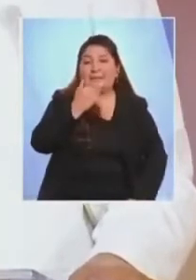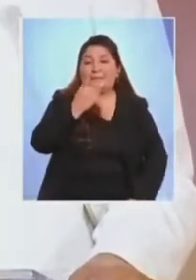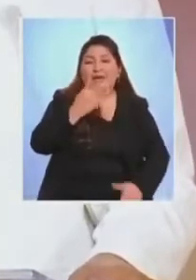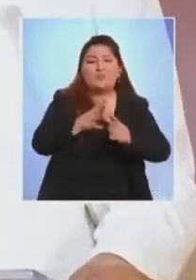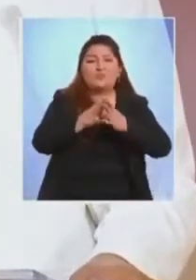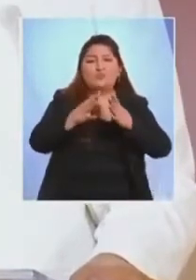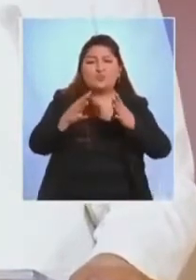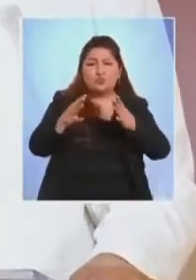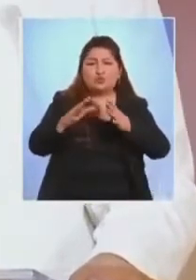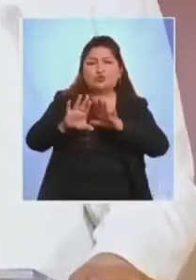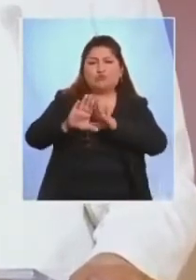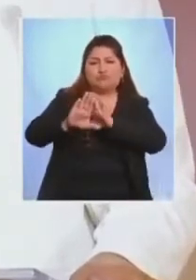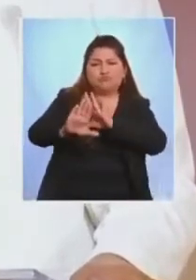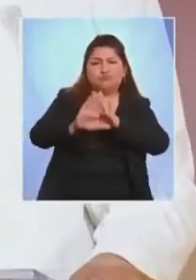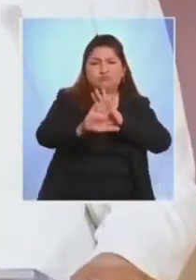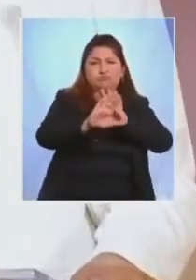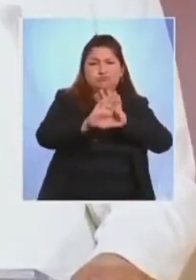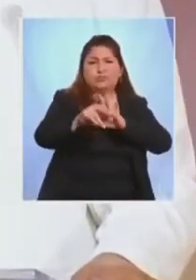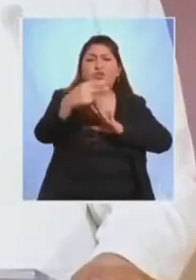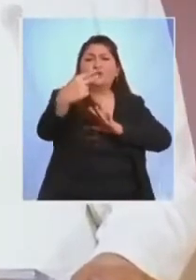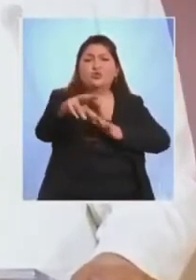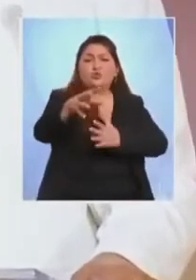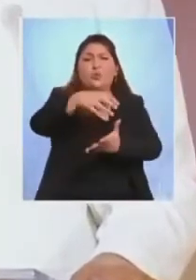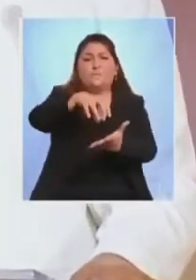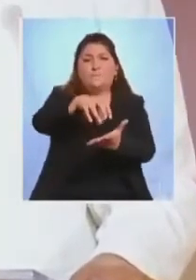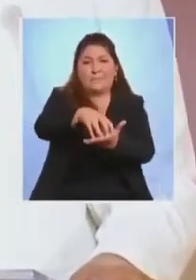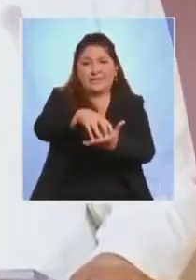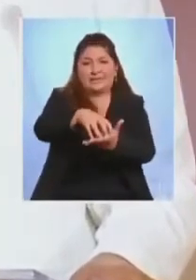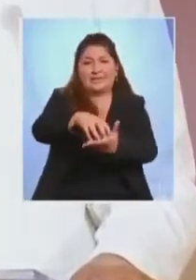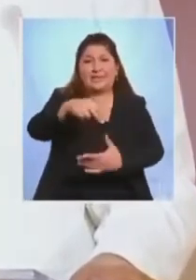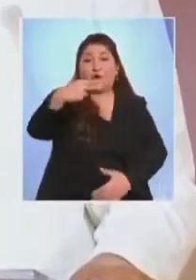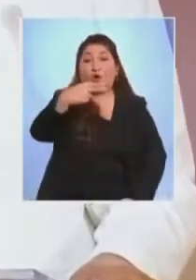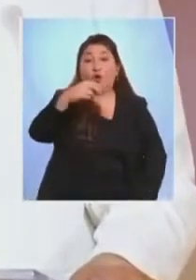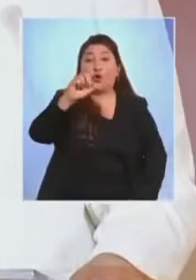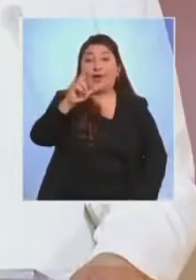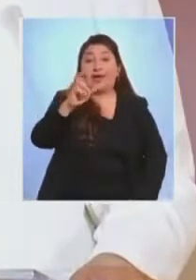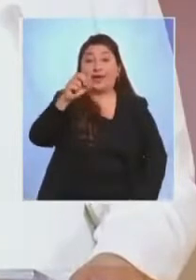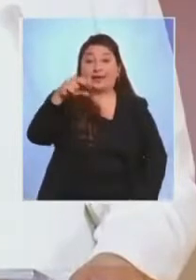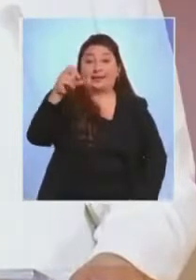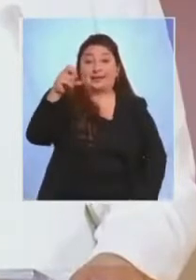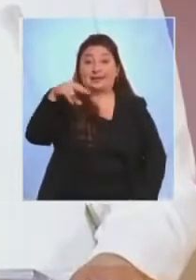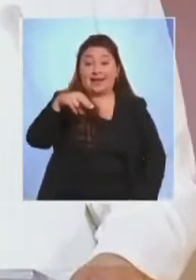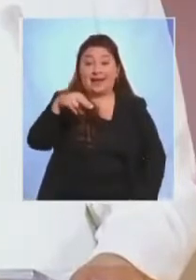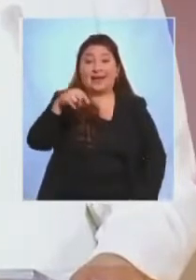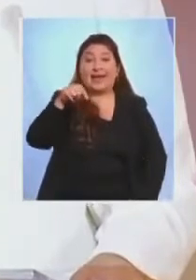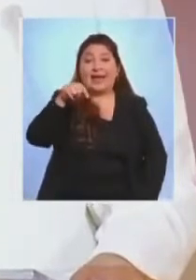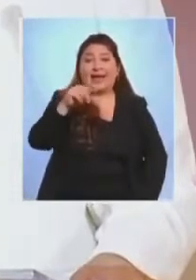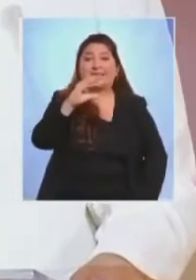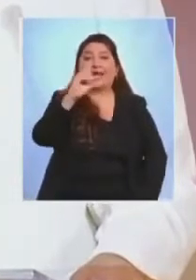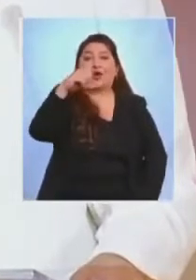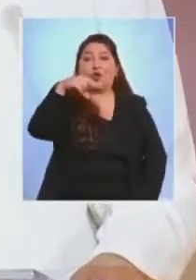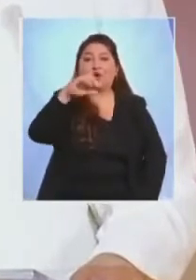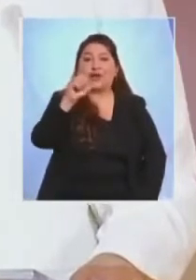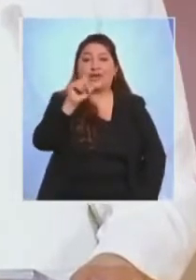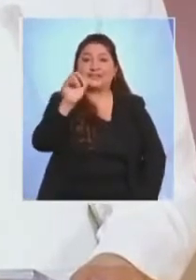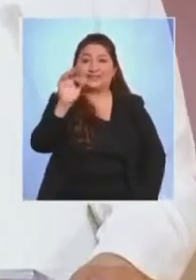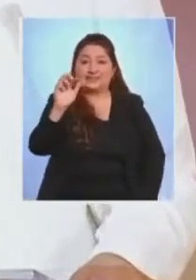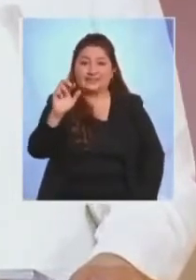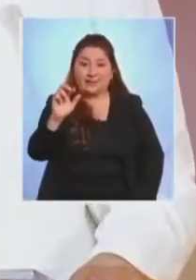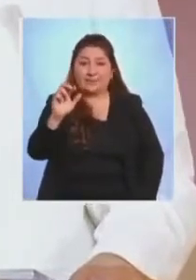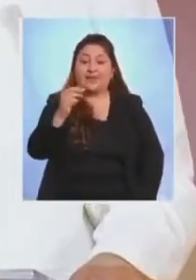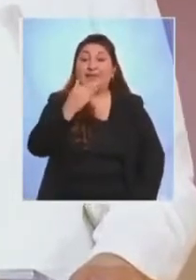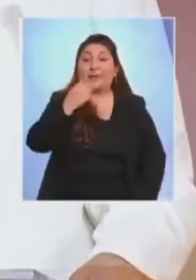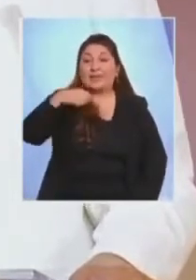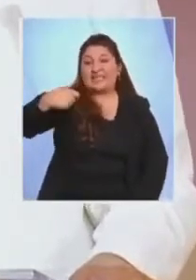partido, entre otros del presidente de la CONACEP, Hernán Herrera. El senador Ignacio Walker también